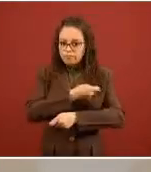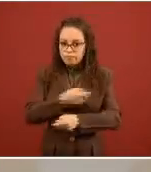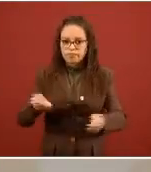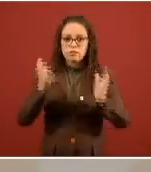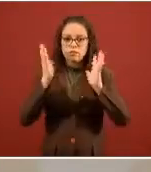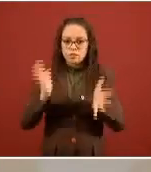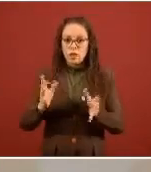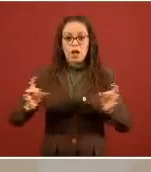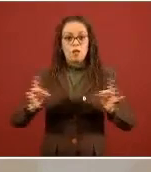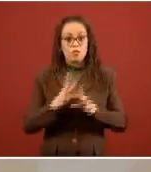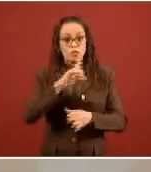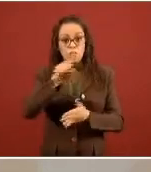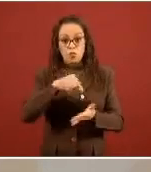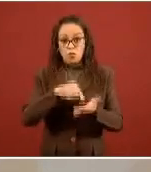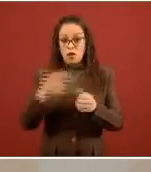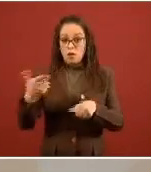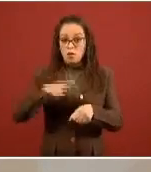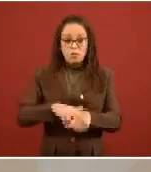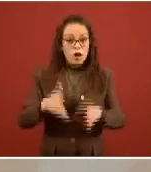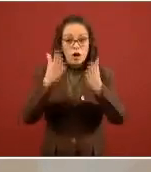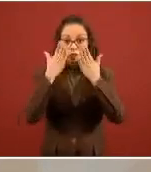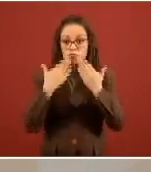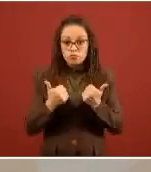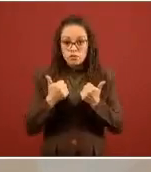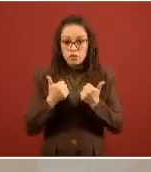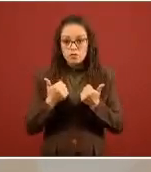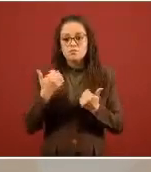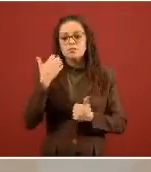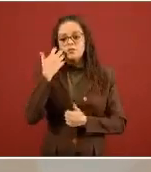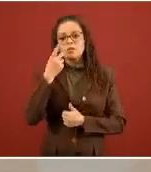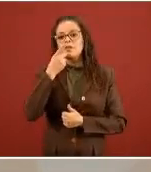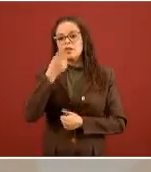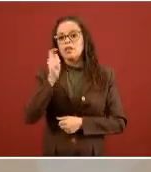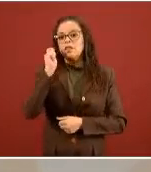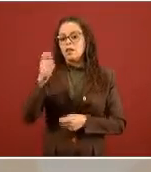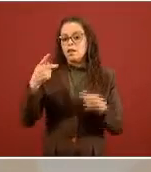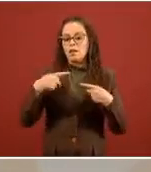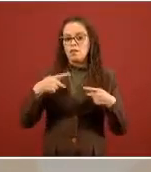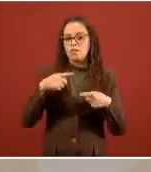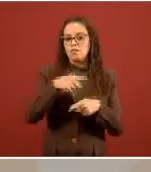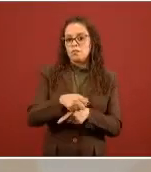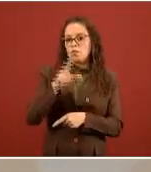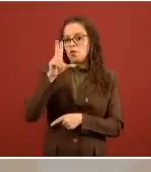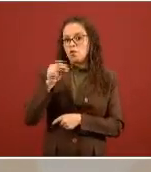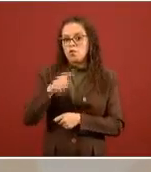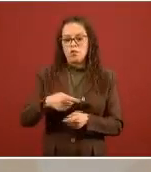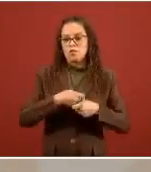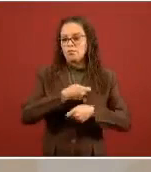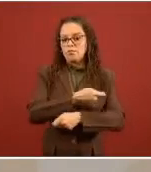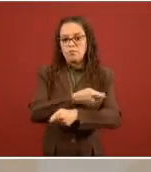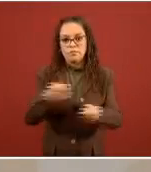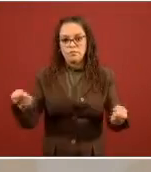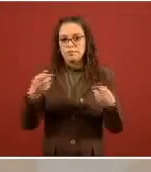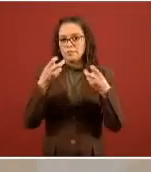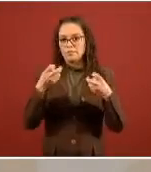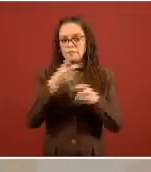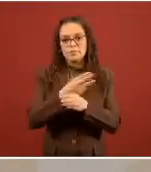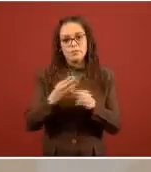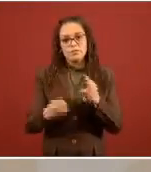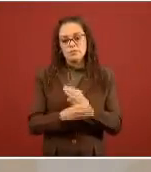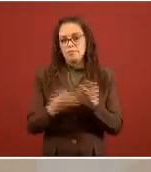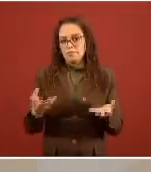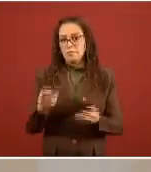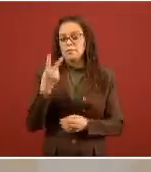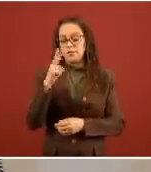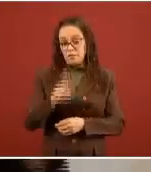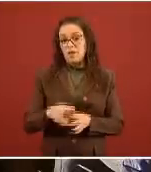si en una unidad de salud no hay estos equipos, quiere decir que alguien está obstaculizando la llegada de estos equipos. Entonces, para tomarlo en